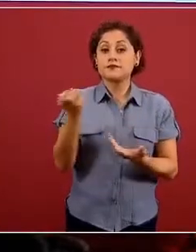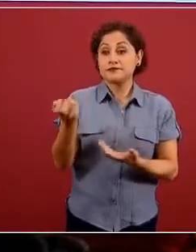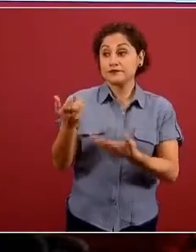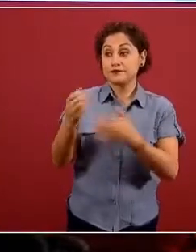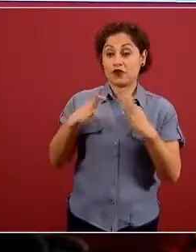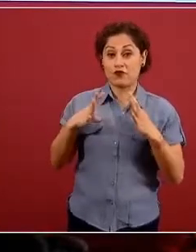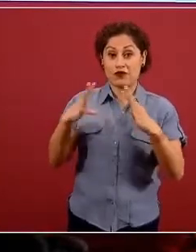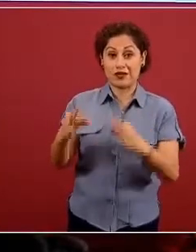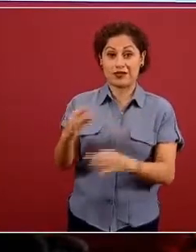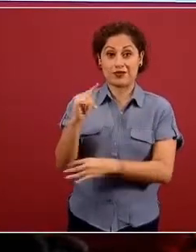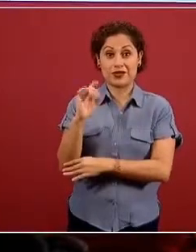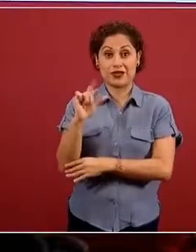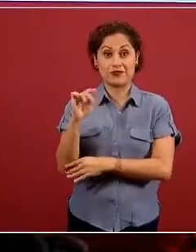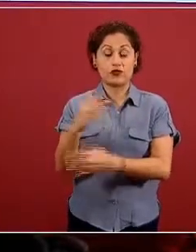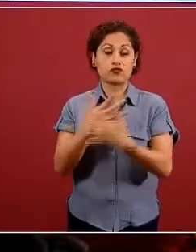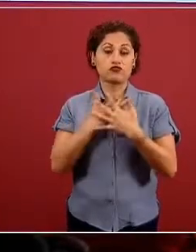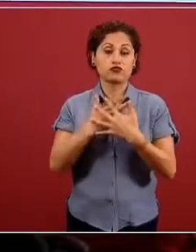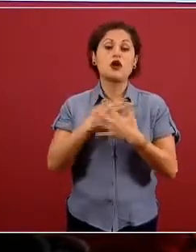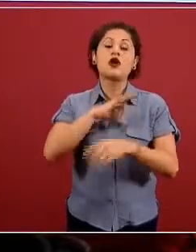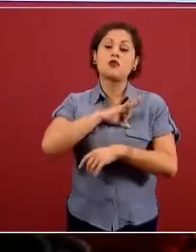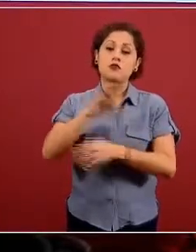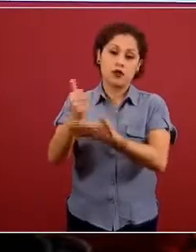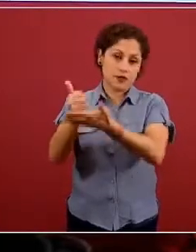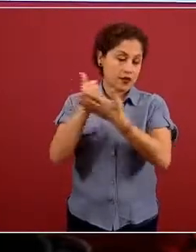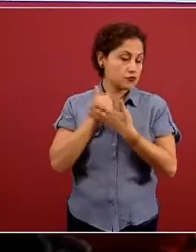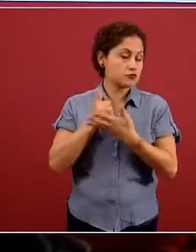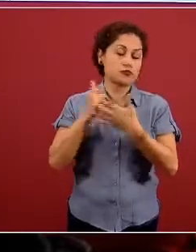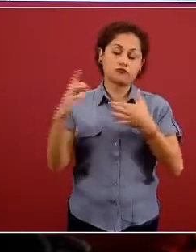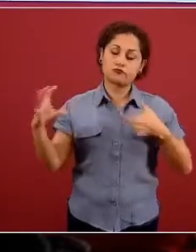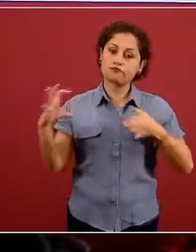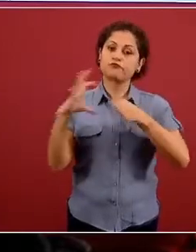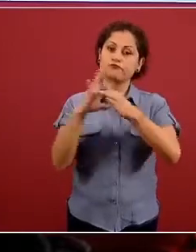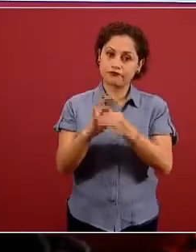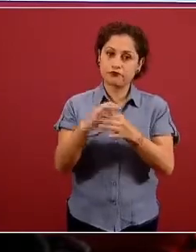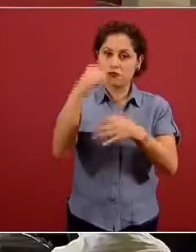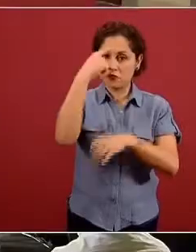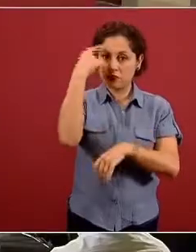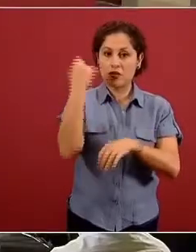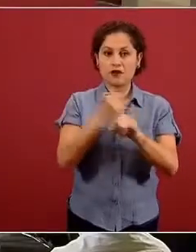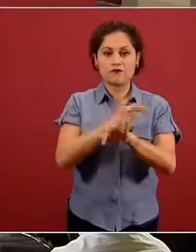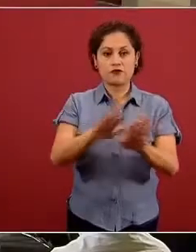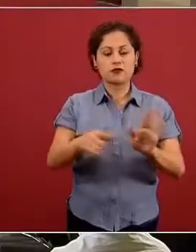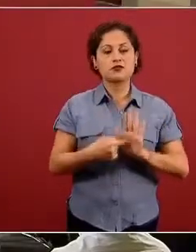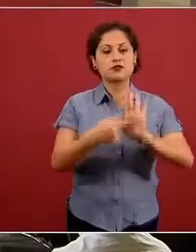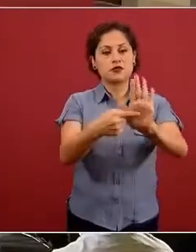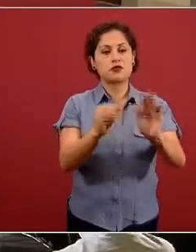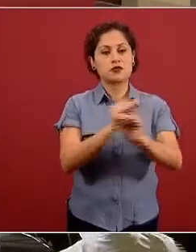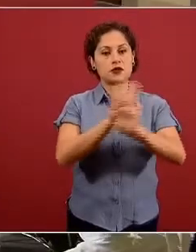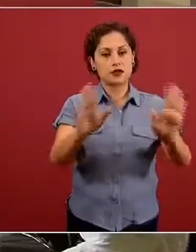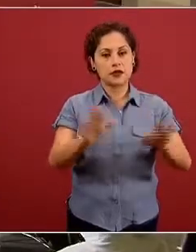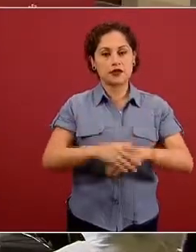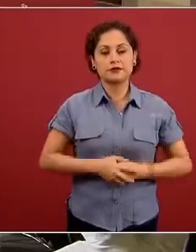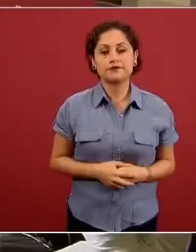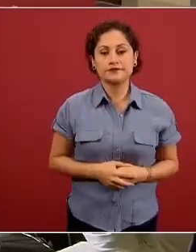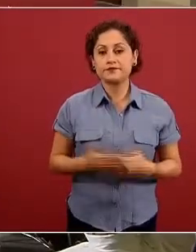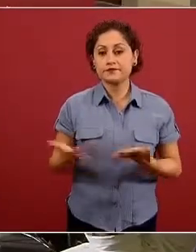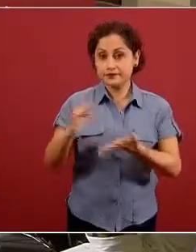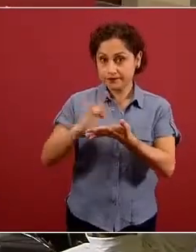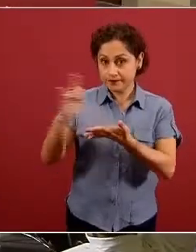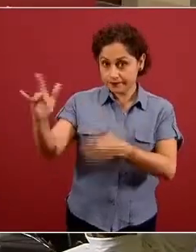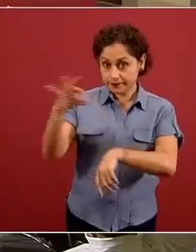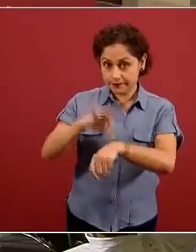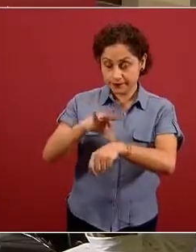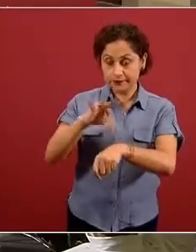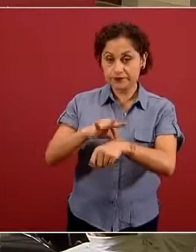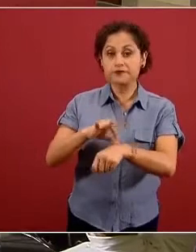aliado importantísimo para nosotros y para el manejo de esta epidemia. Muchísimas gracias. Gracias, doctor Ricardo Cortés